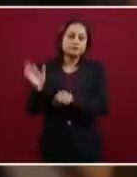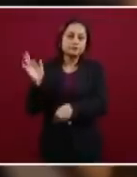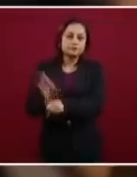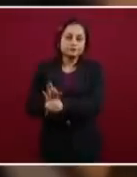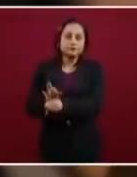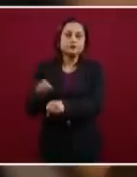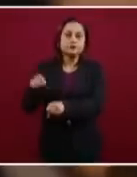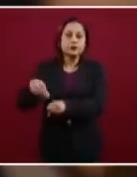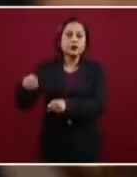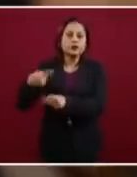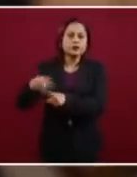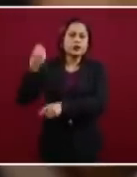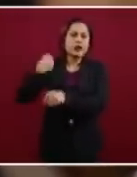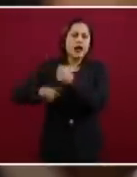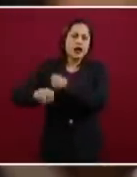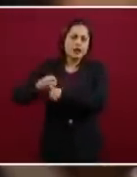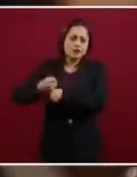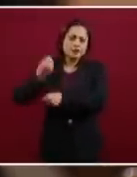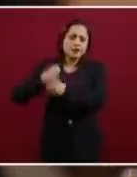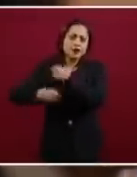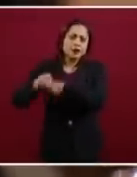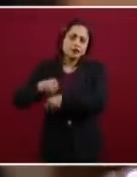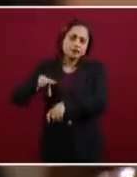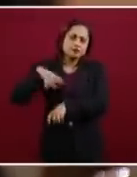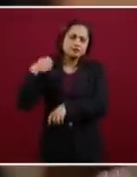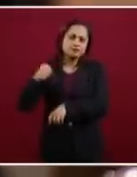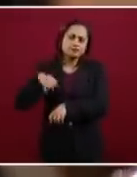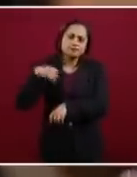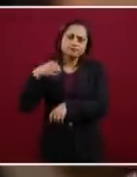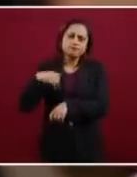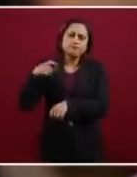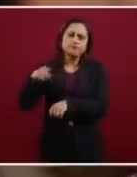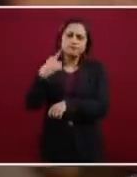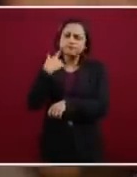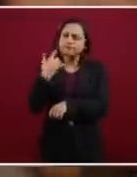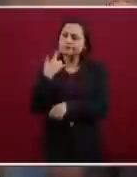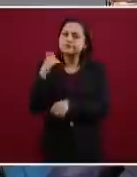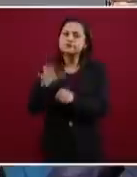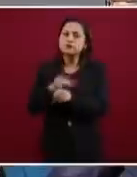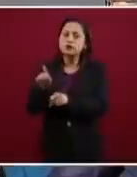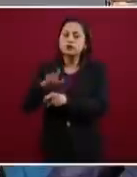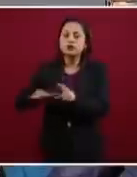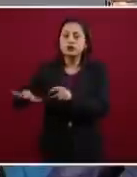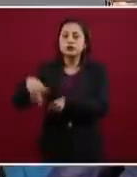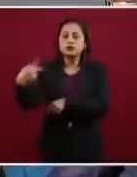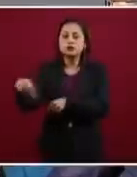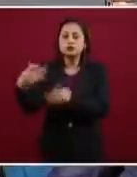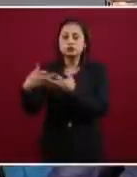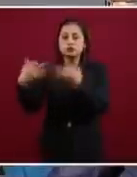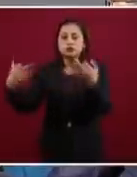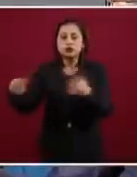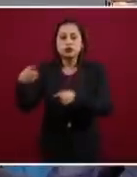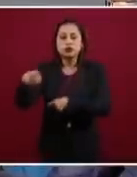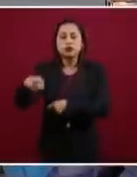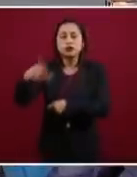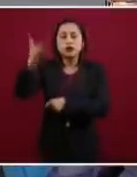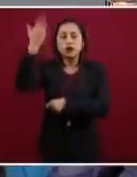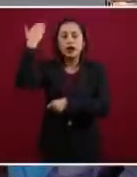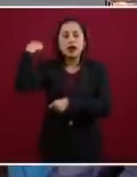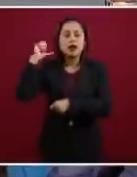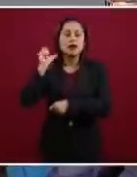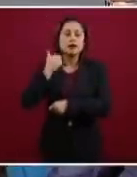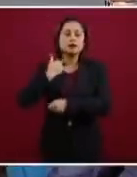una lucha de hace varios años por su territorio porque la autoridad federal los dividió y ahorita están